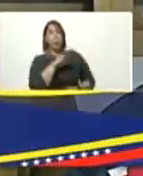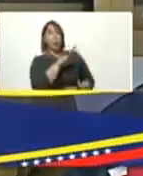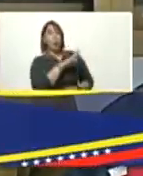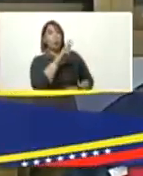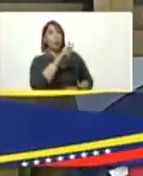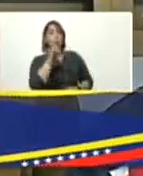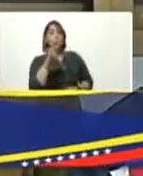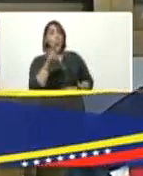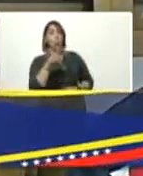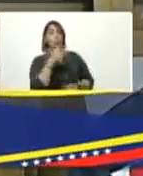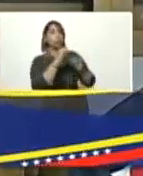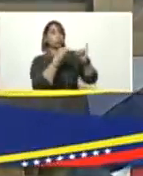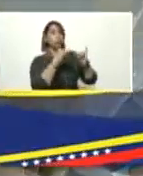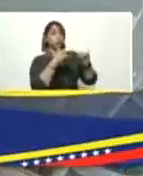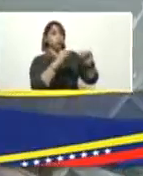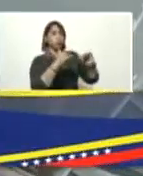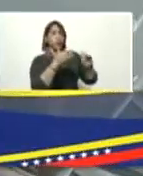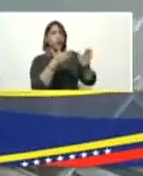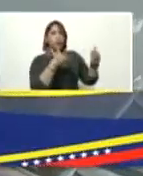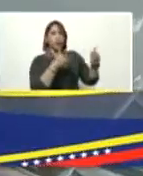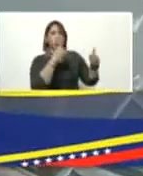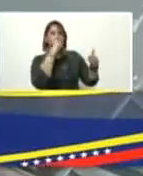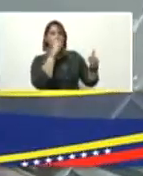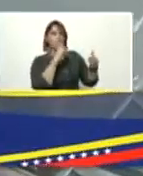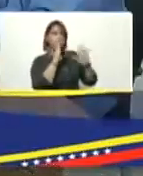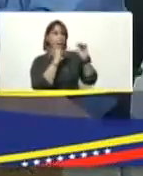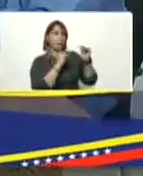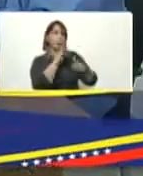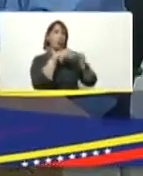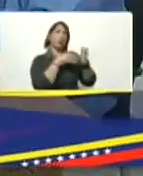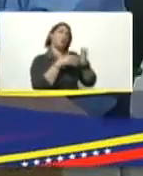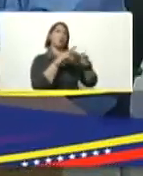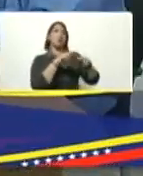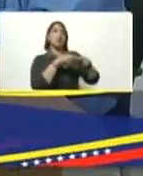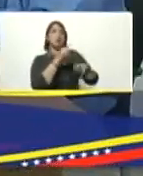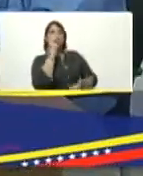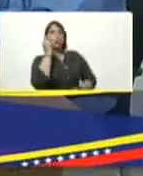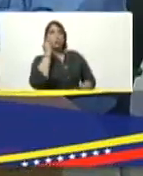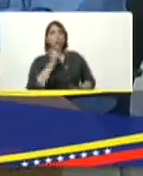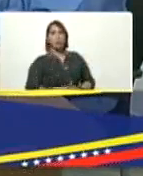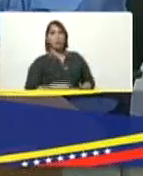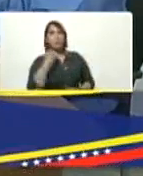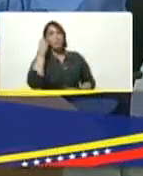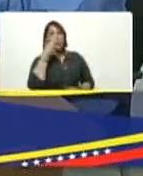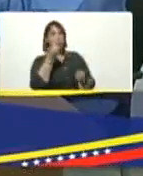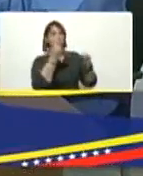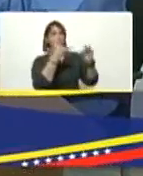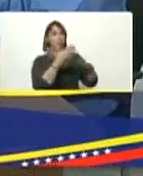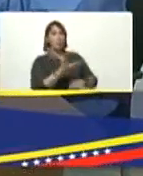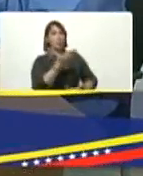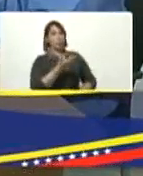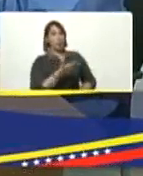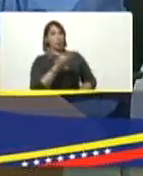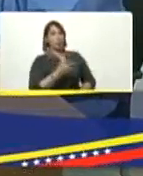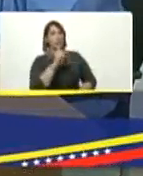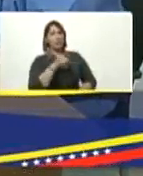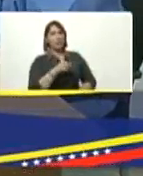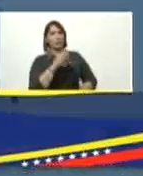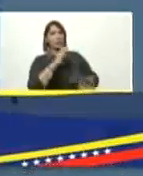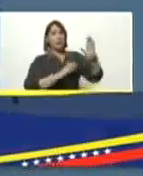422 incubadoras en un año pueden atender unos 4.000 neonatos. Creo que ese es el número importante. Y Ciencia